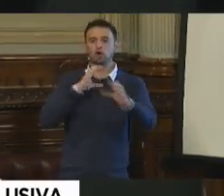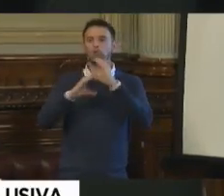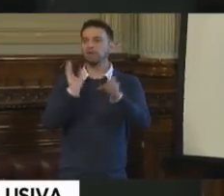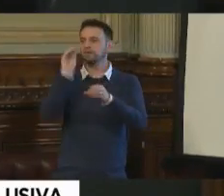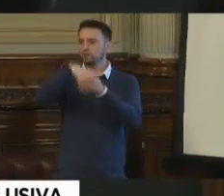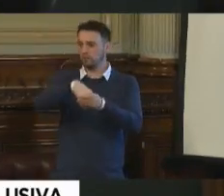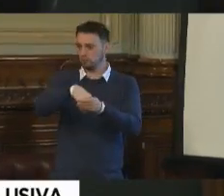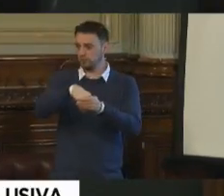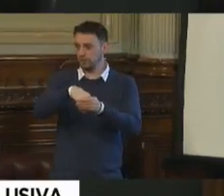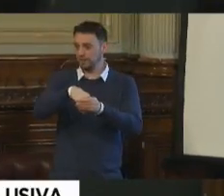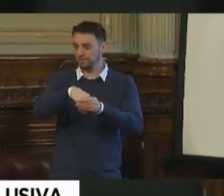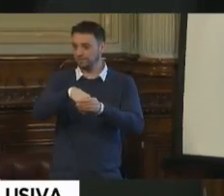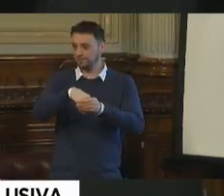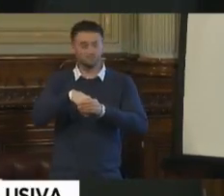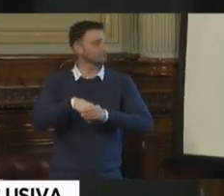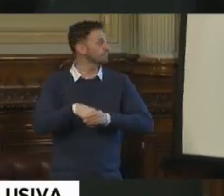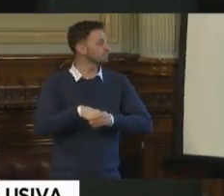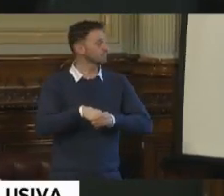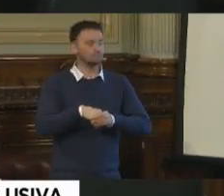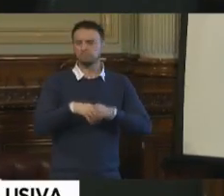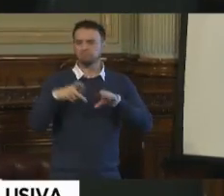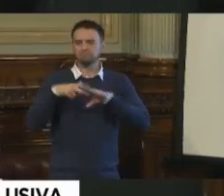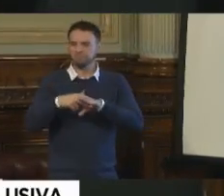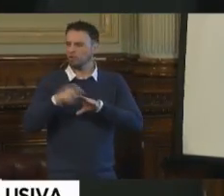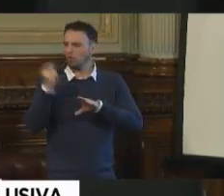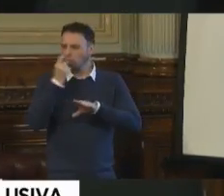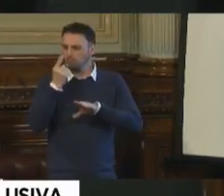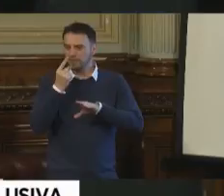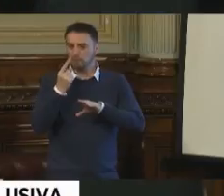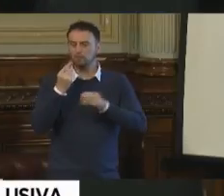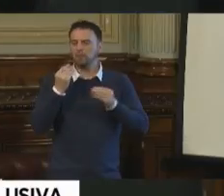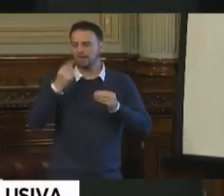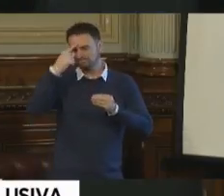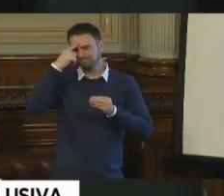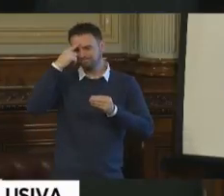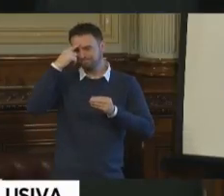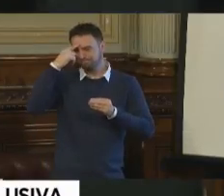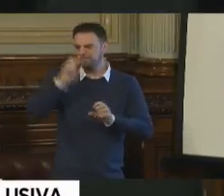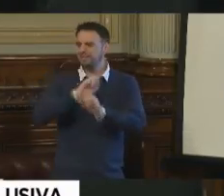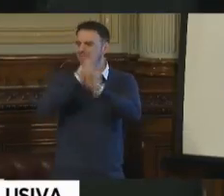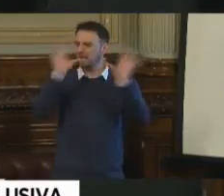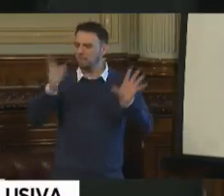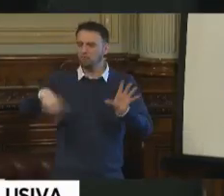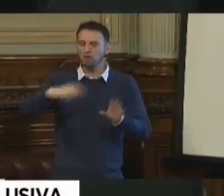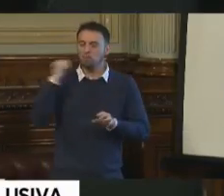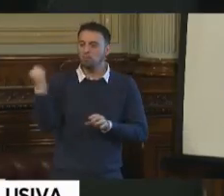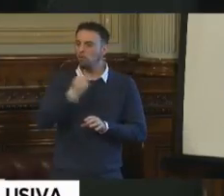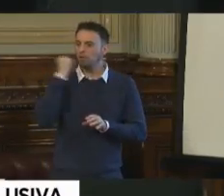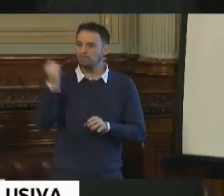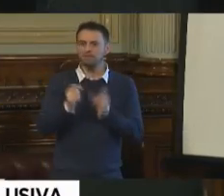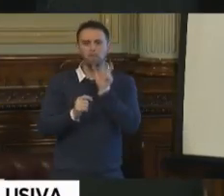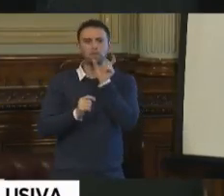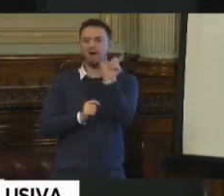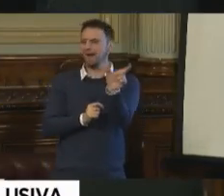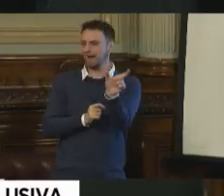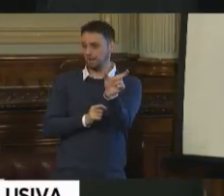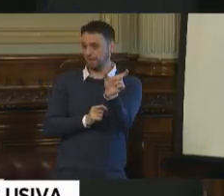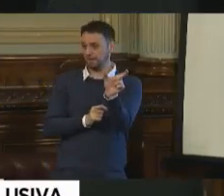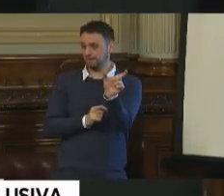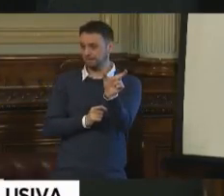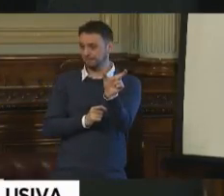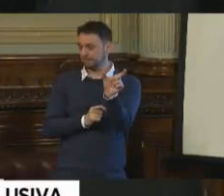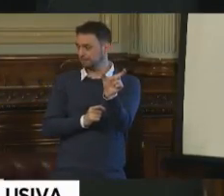comunicación inclusiva y voy a detenerme un momento para reflexionar sobre la importancia de la palabra